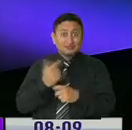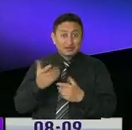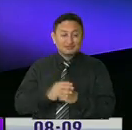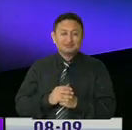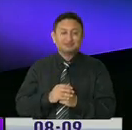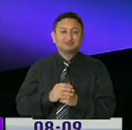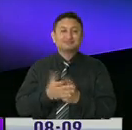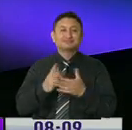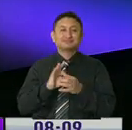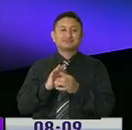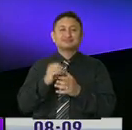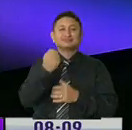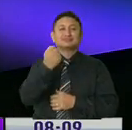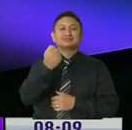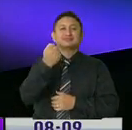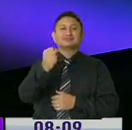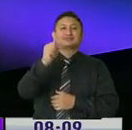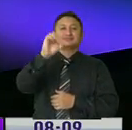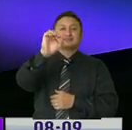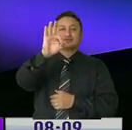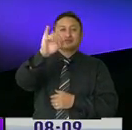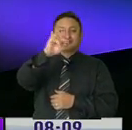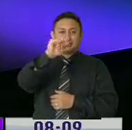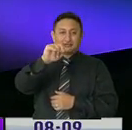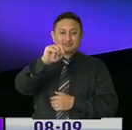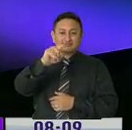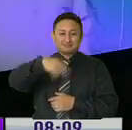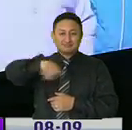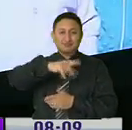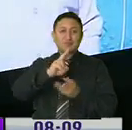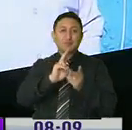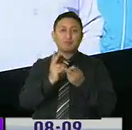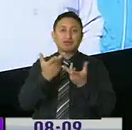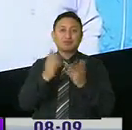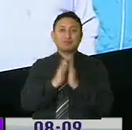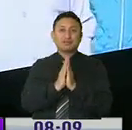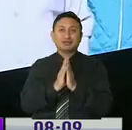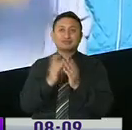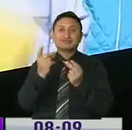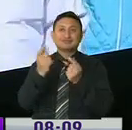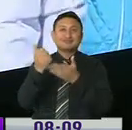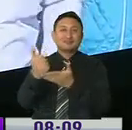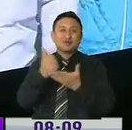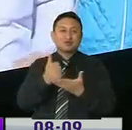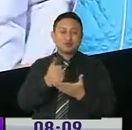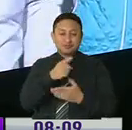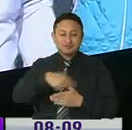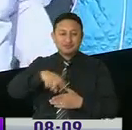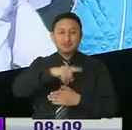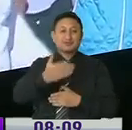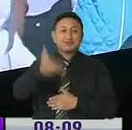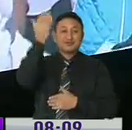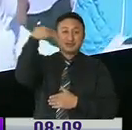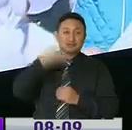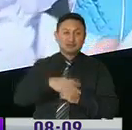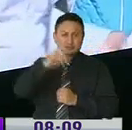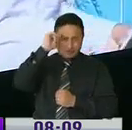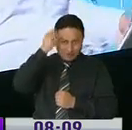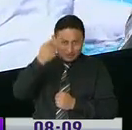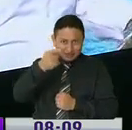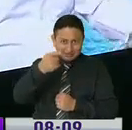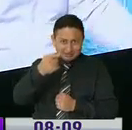Sofía Vintimilla está justamente ahí en Turubamba, donde los vecinos pues pedían la intervención inmediata de estas antiguas instalaciones. ¿Te acuerdas,